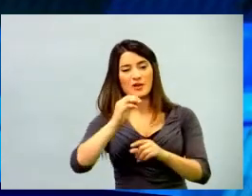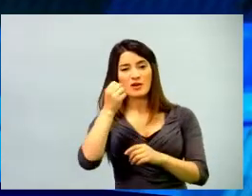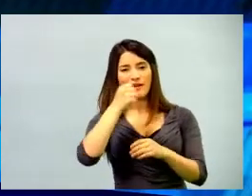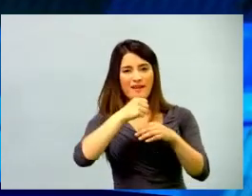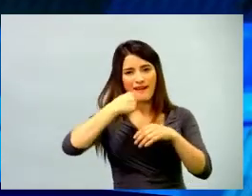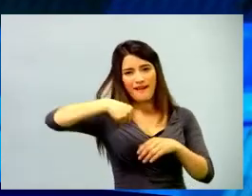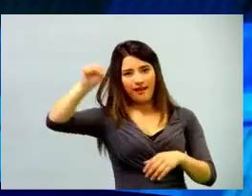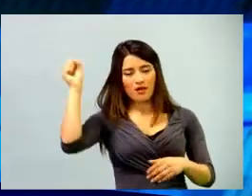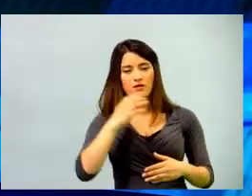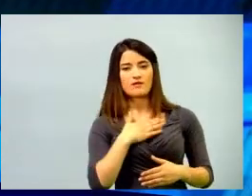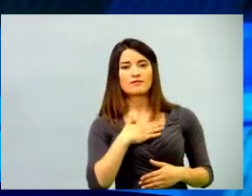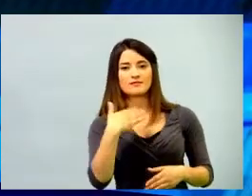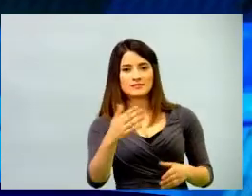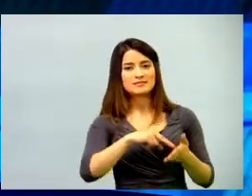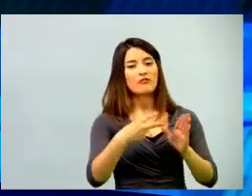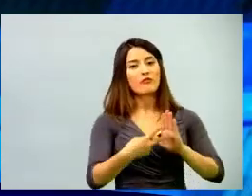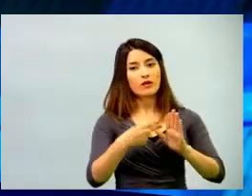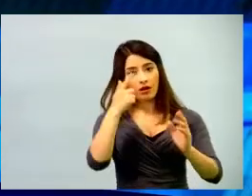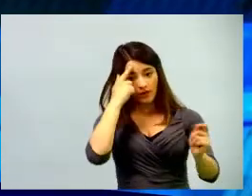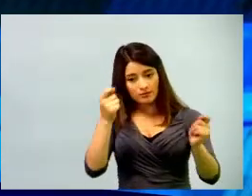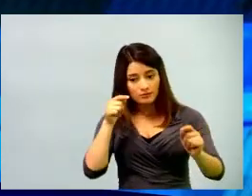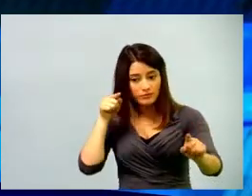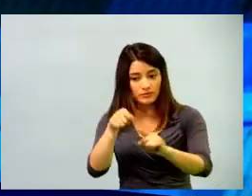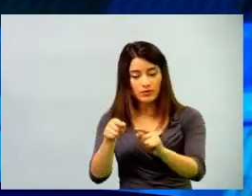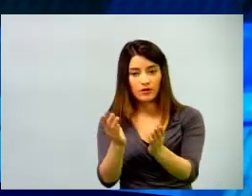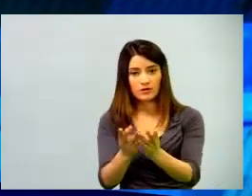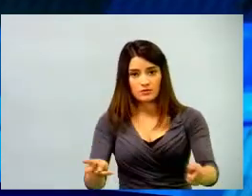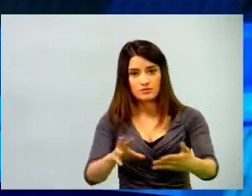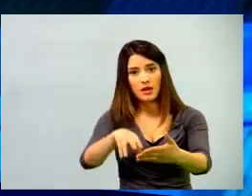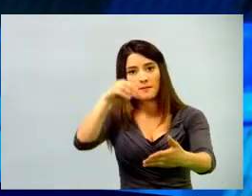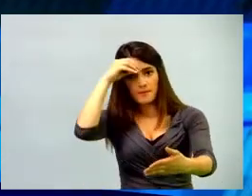para que sus estudiantes aprendan, sino también